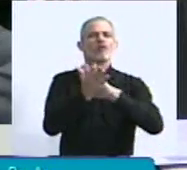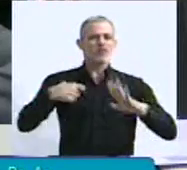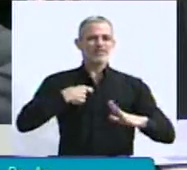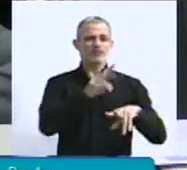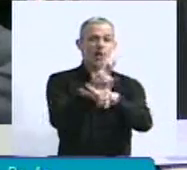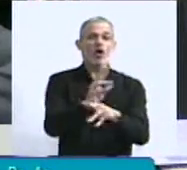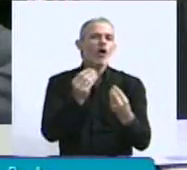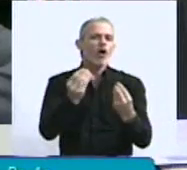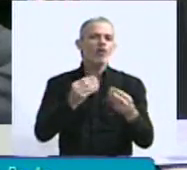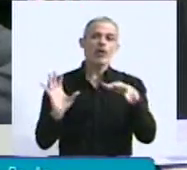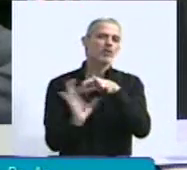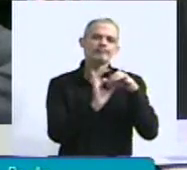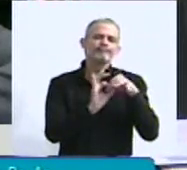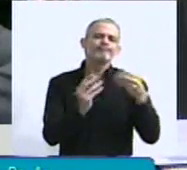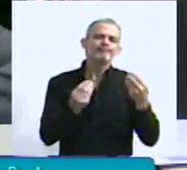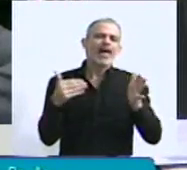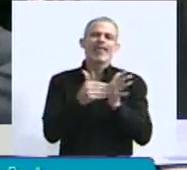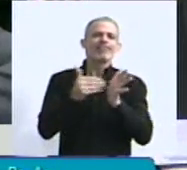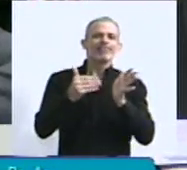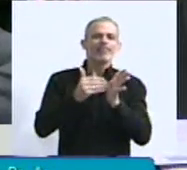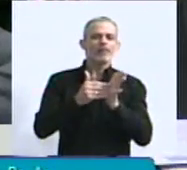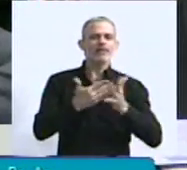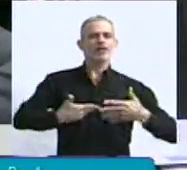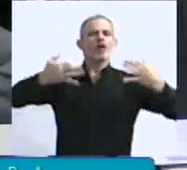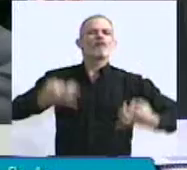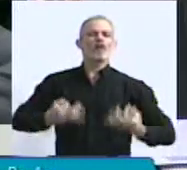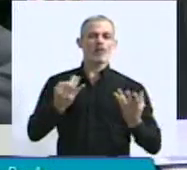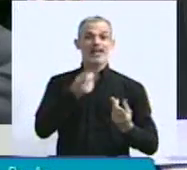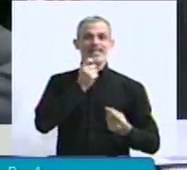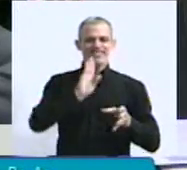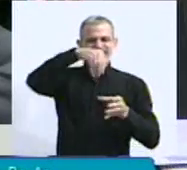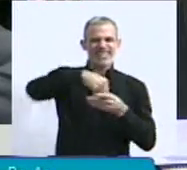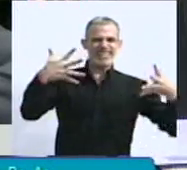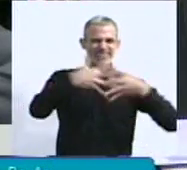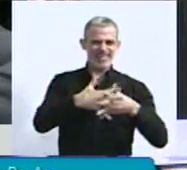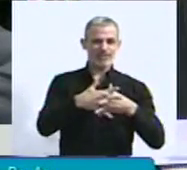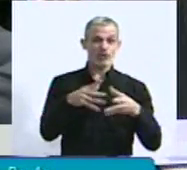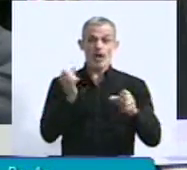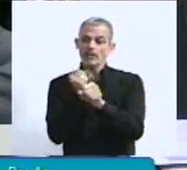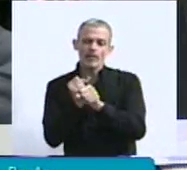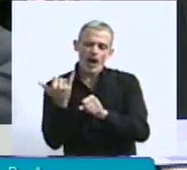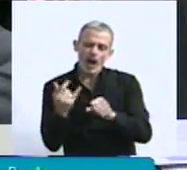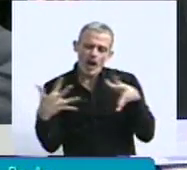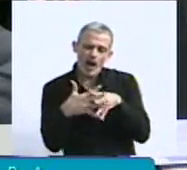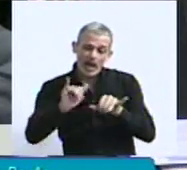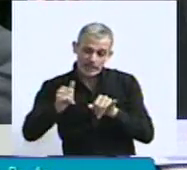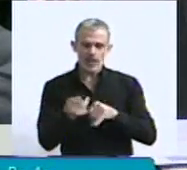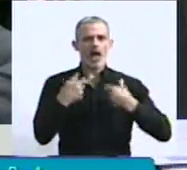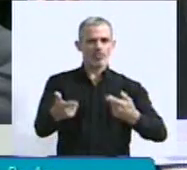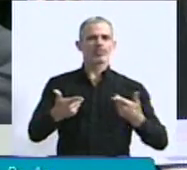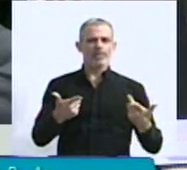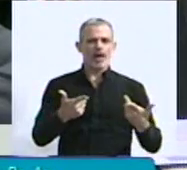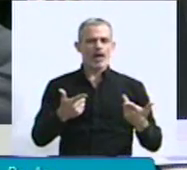Argentina dependía del grado de formalidad, de integración plena al mercado de trabajo